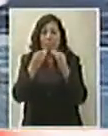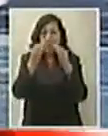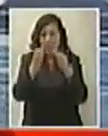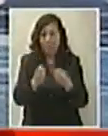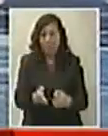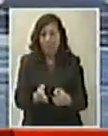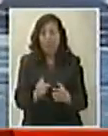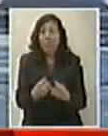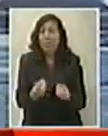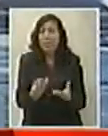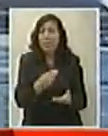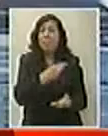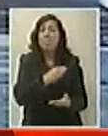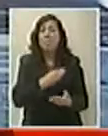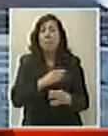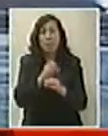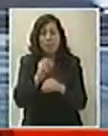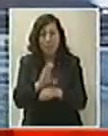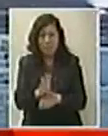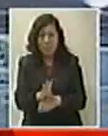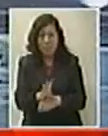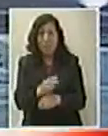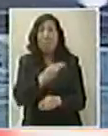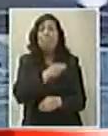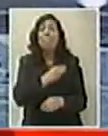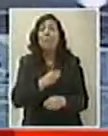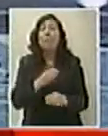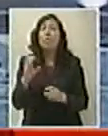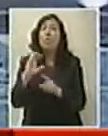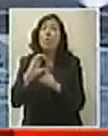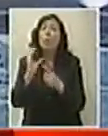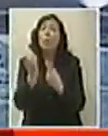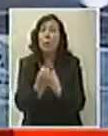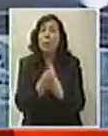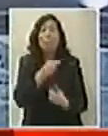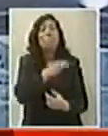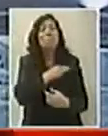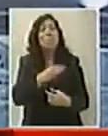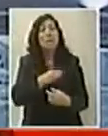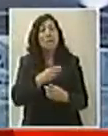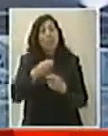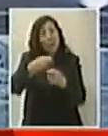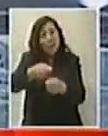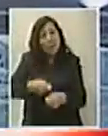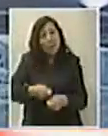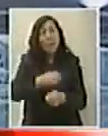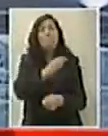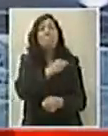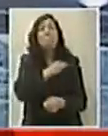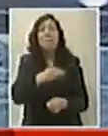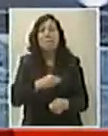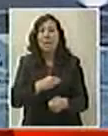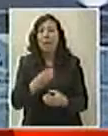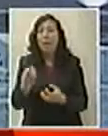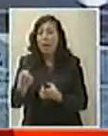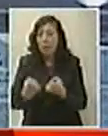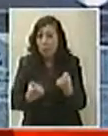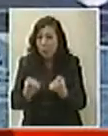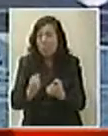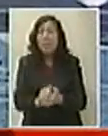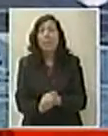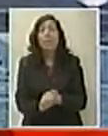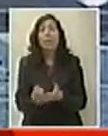oficial, tanto del Ministerio de Energía y Minas, del Ministerio de Cultura, del Ministerio de Agricultura, del Ministerio de Economía y